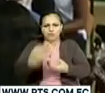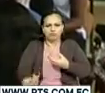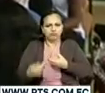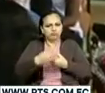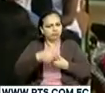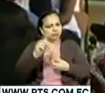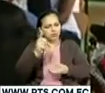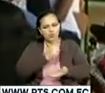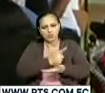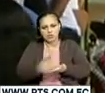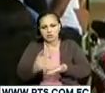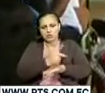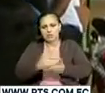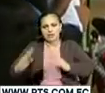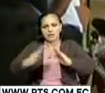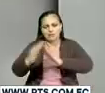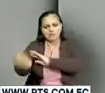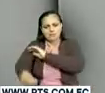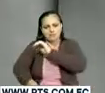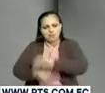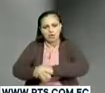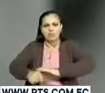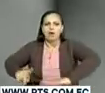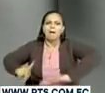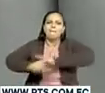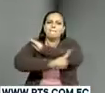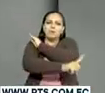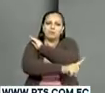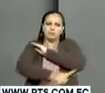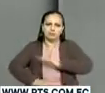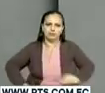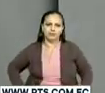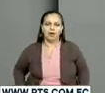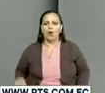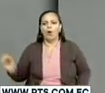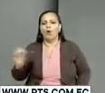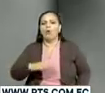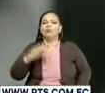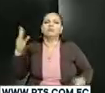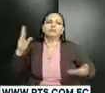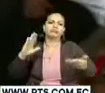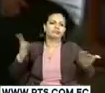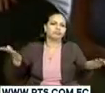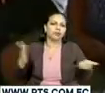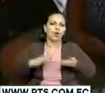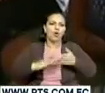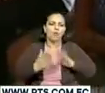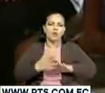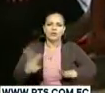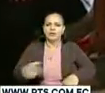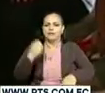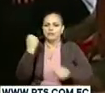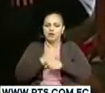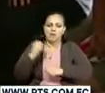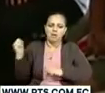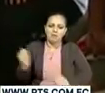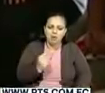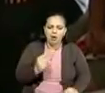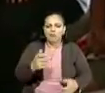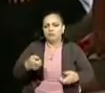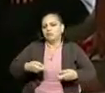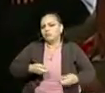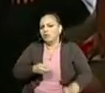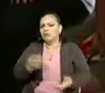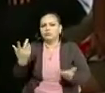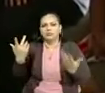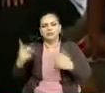comunitario como sanción del estudiante. El objetivo es erradicar todo hecho de violencia en el sistema educativo. Informó